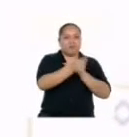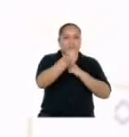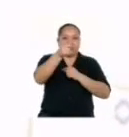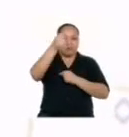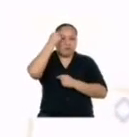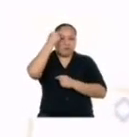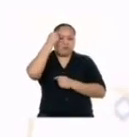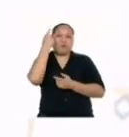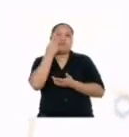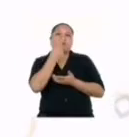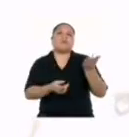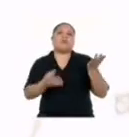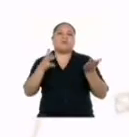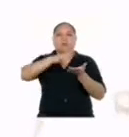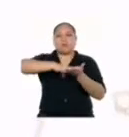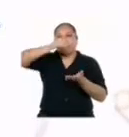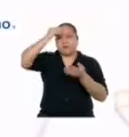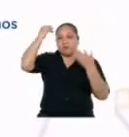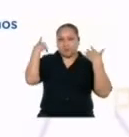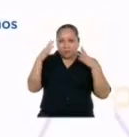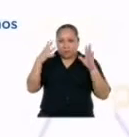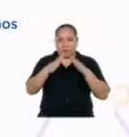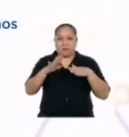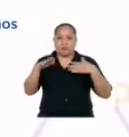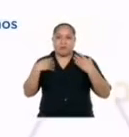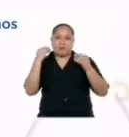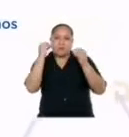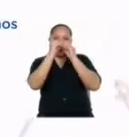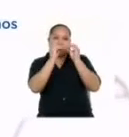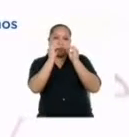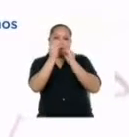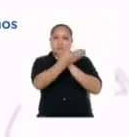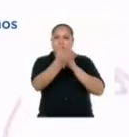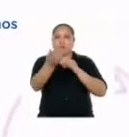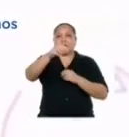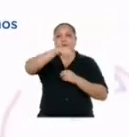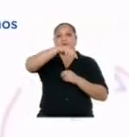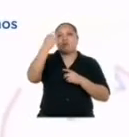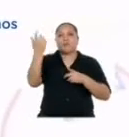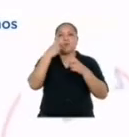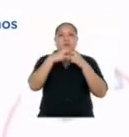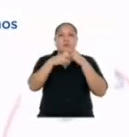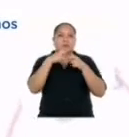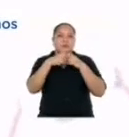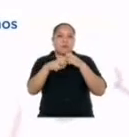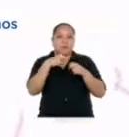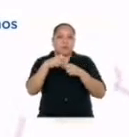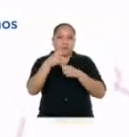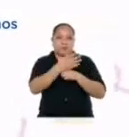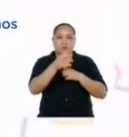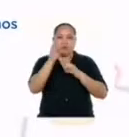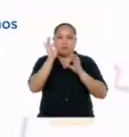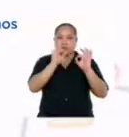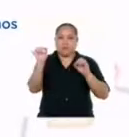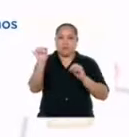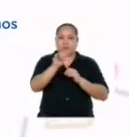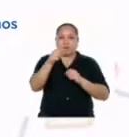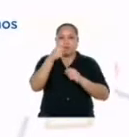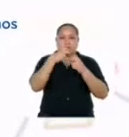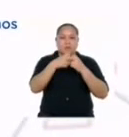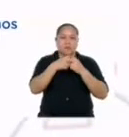crees que con lo que hemos aprendido podremos hacerle frente a otra situación así de desafiante?